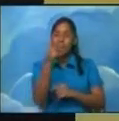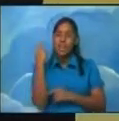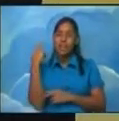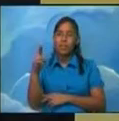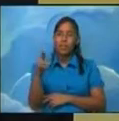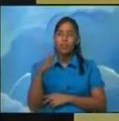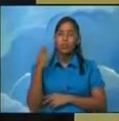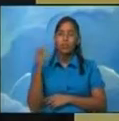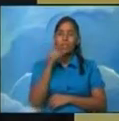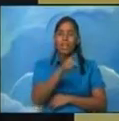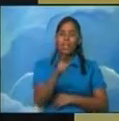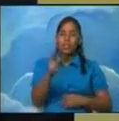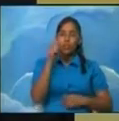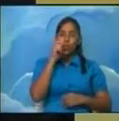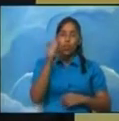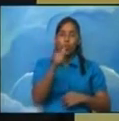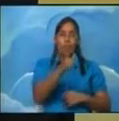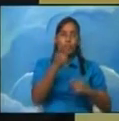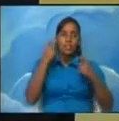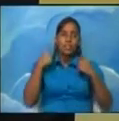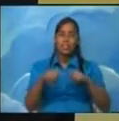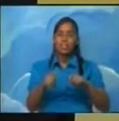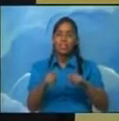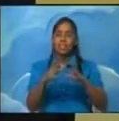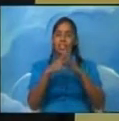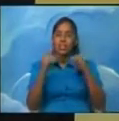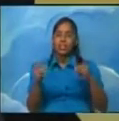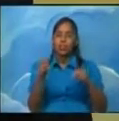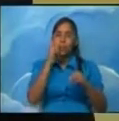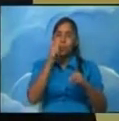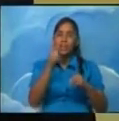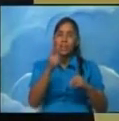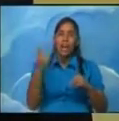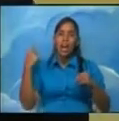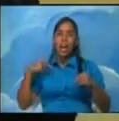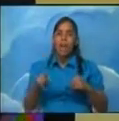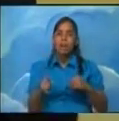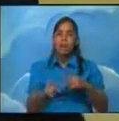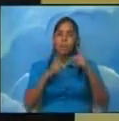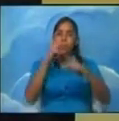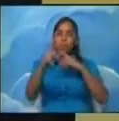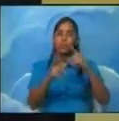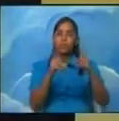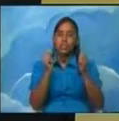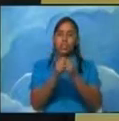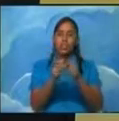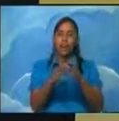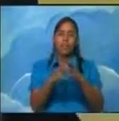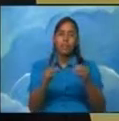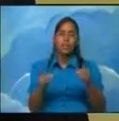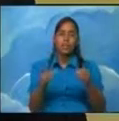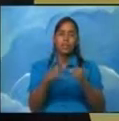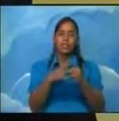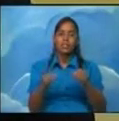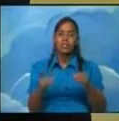que estos hombres, Datán, Abirán y Coré, habían producido en el pueblo,